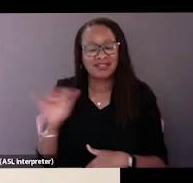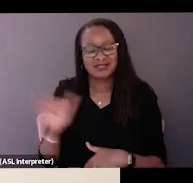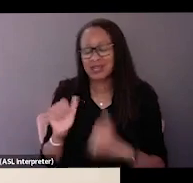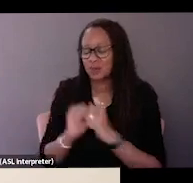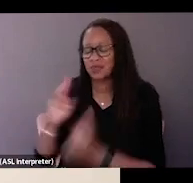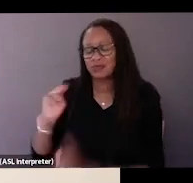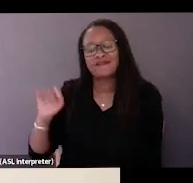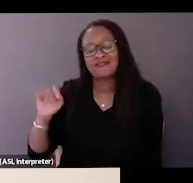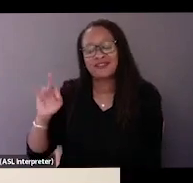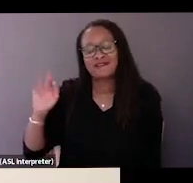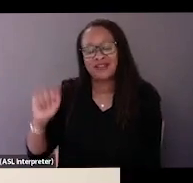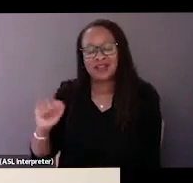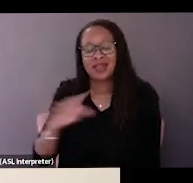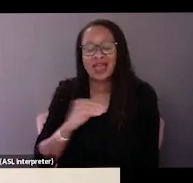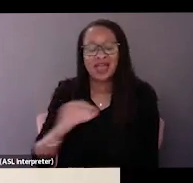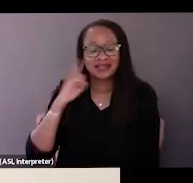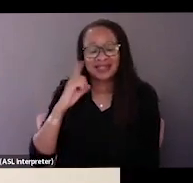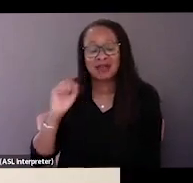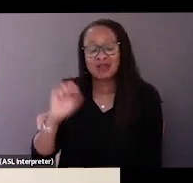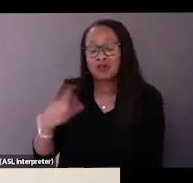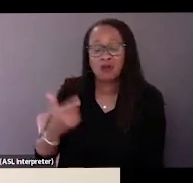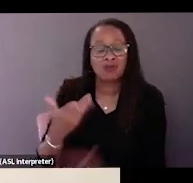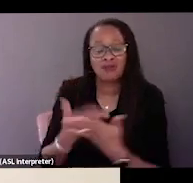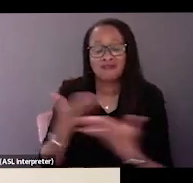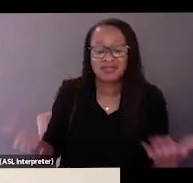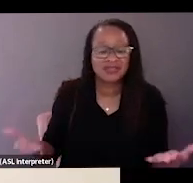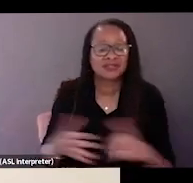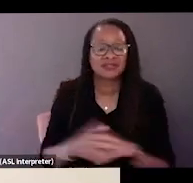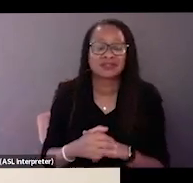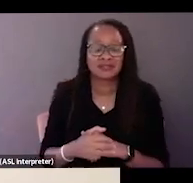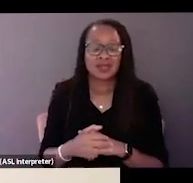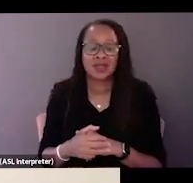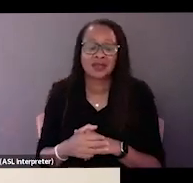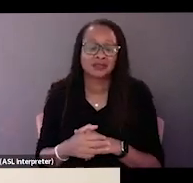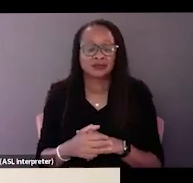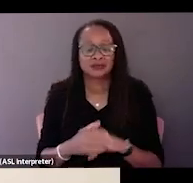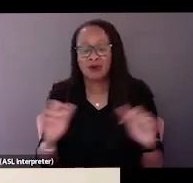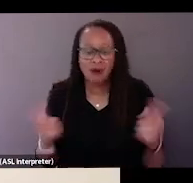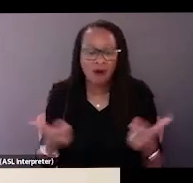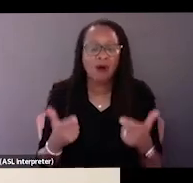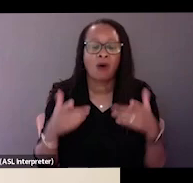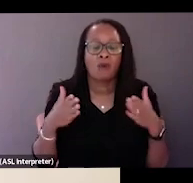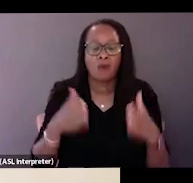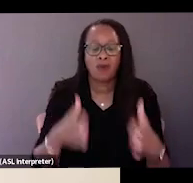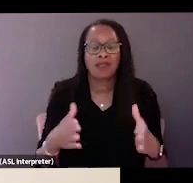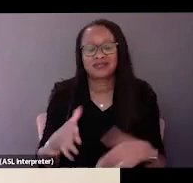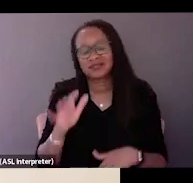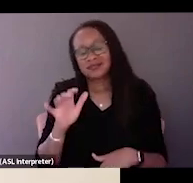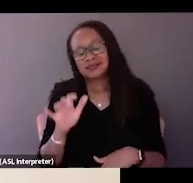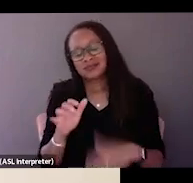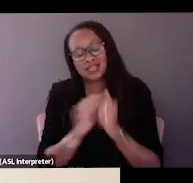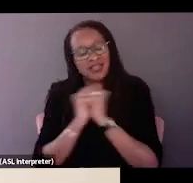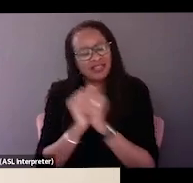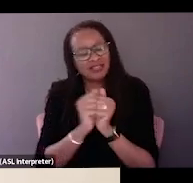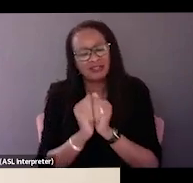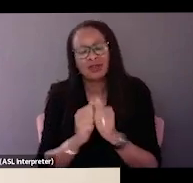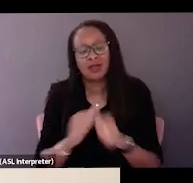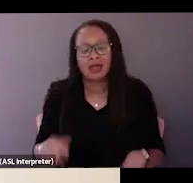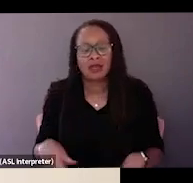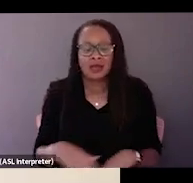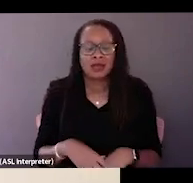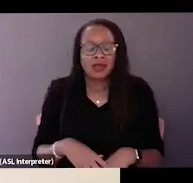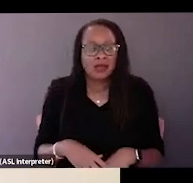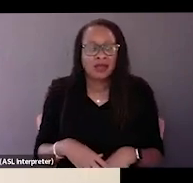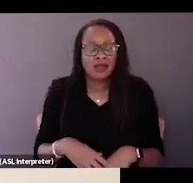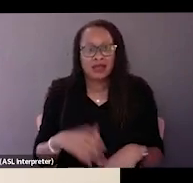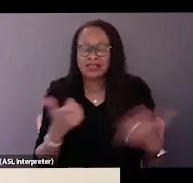Uno siempre inicia estas búsquedas y se hace estas preguntas, pero en realidad te vas dando cuenta que en la medida que